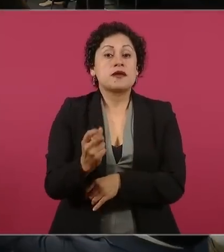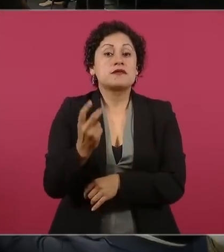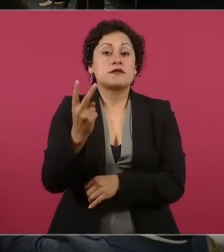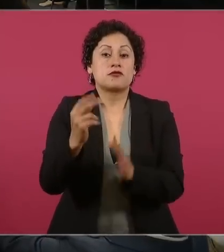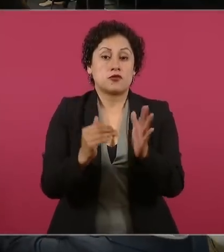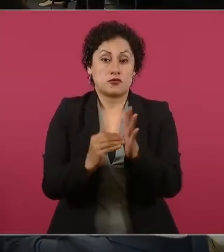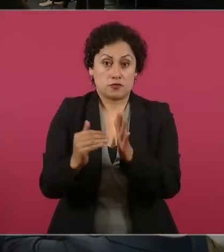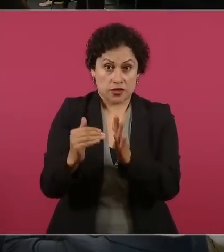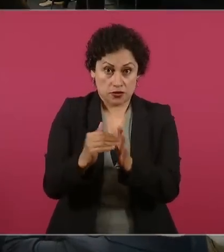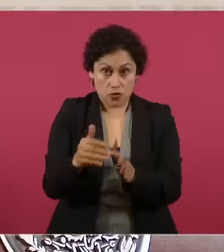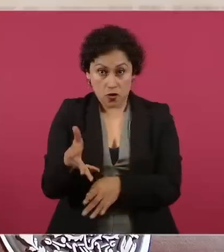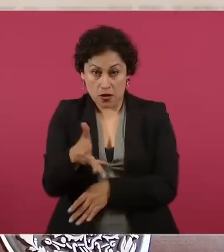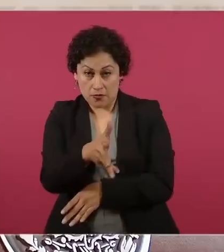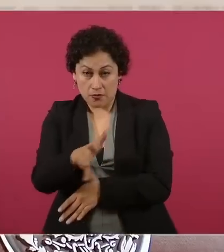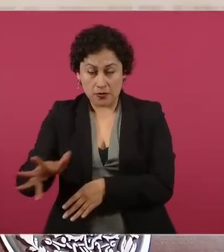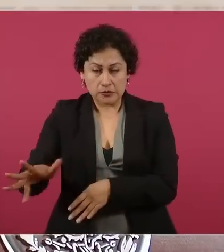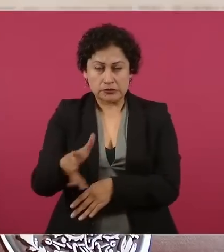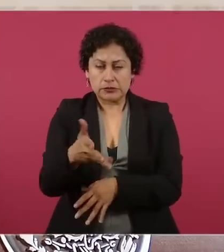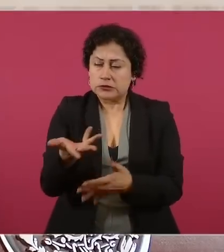de